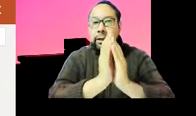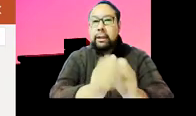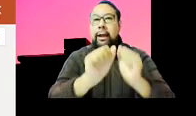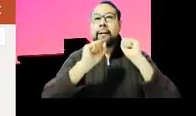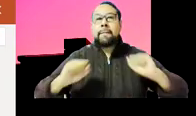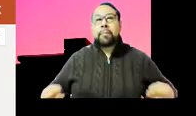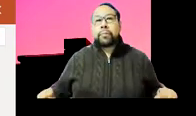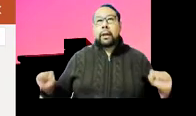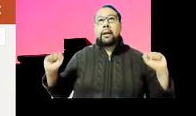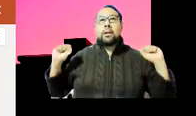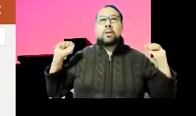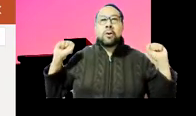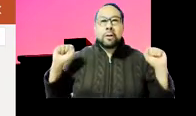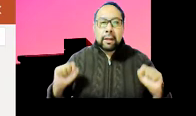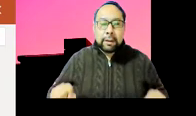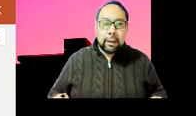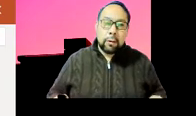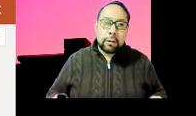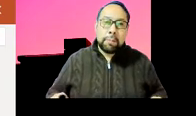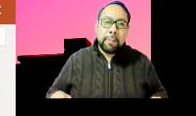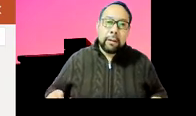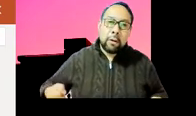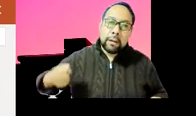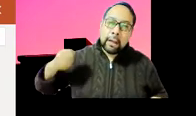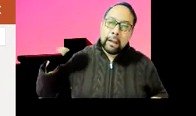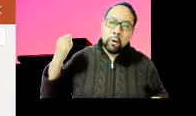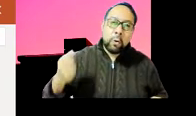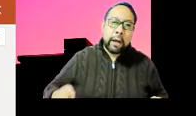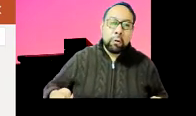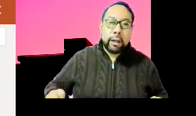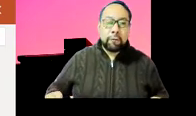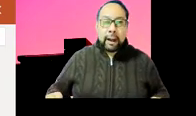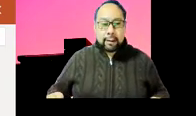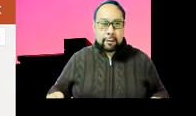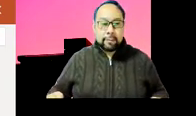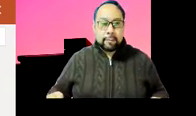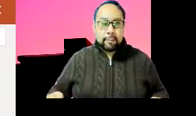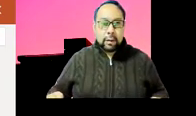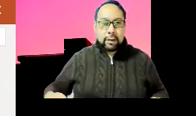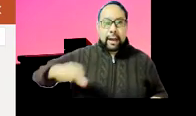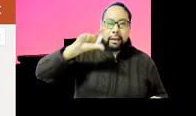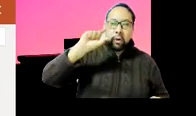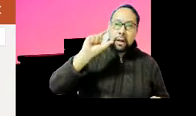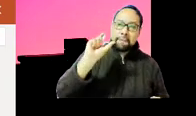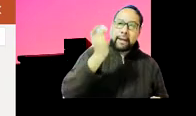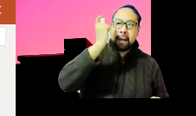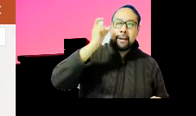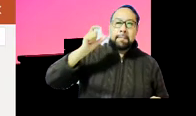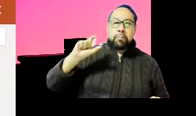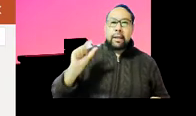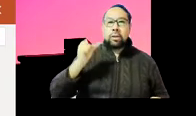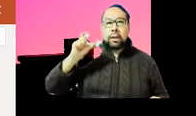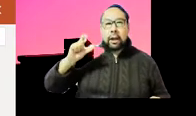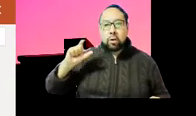encontrar publicidad que no nos está mintiendo, simplemente nos está dando un argumento falaz. O sea, hay una